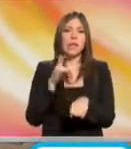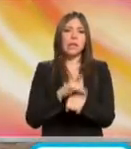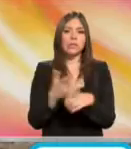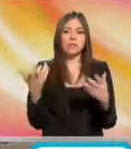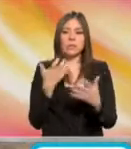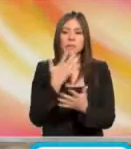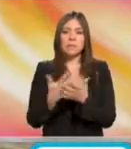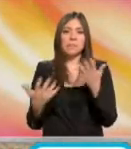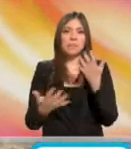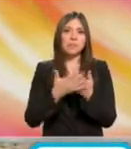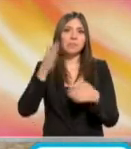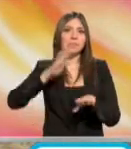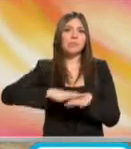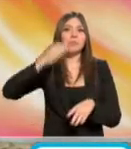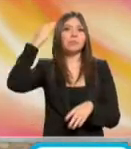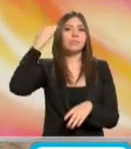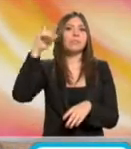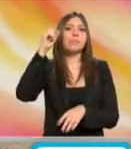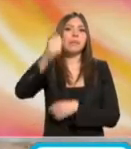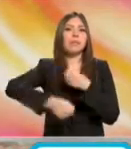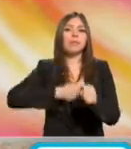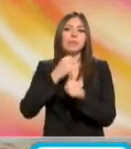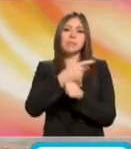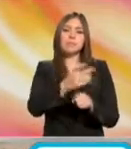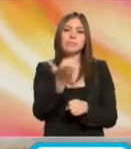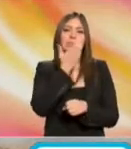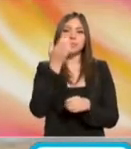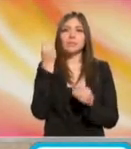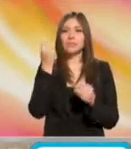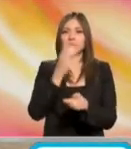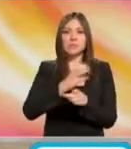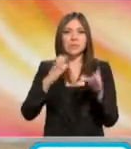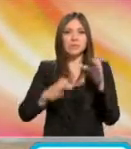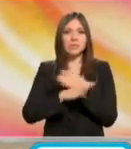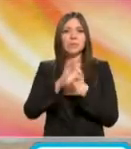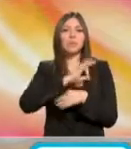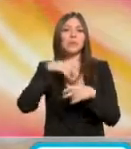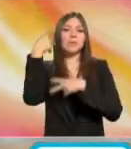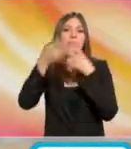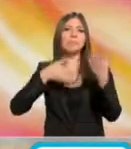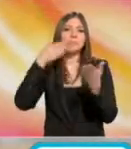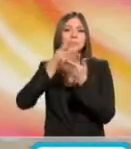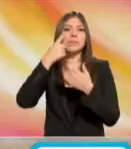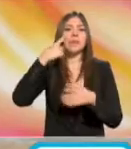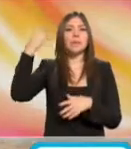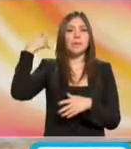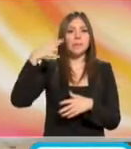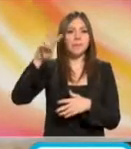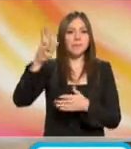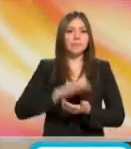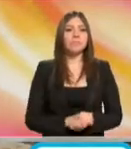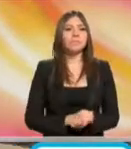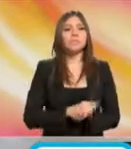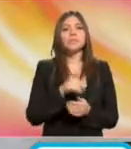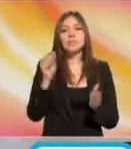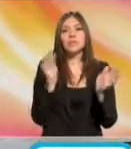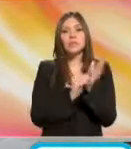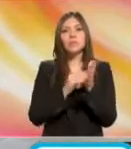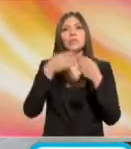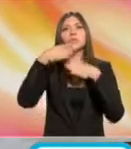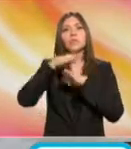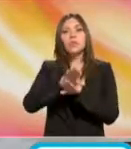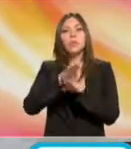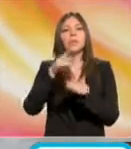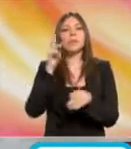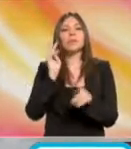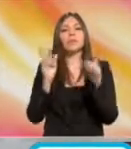más de 20 Qué años. rico. Y bueno, pues hay mucho que hacer, la verdad. Gran También excusa para viajar. Justo que acabamos de hablar sobre Sí. la lactosa, ¿no? Y la